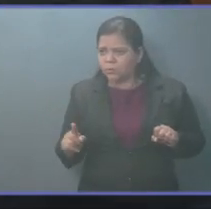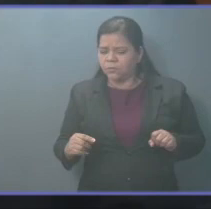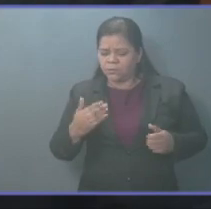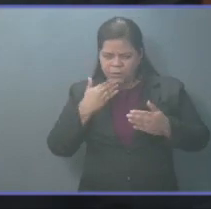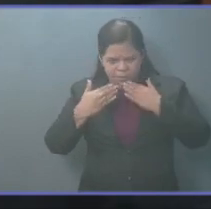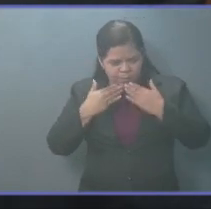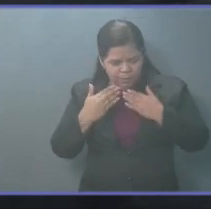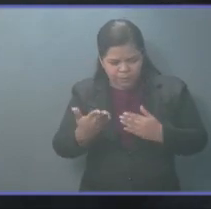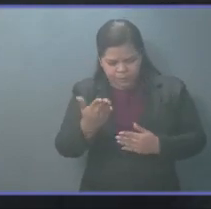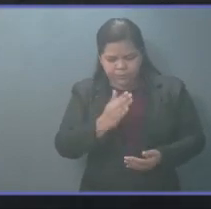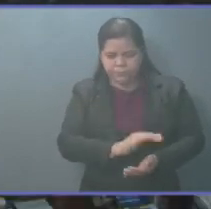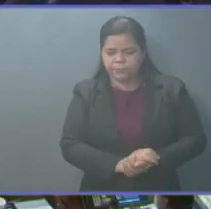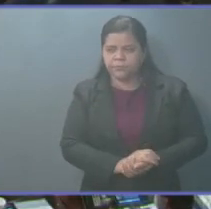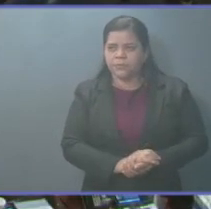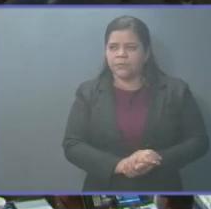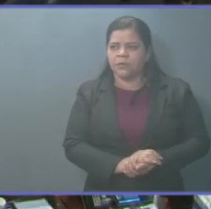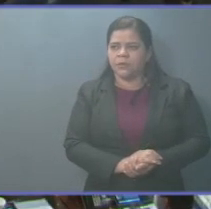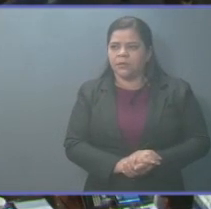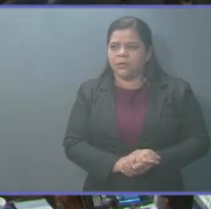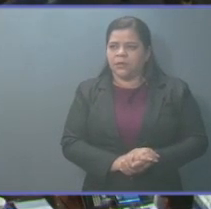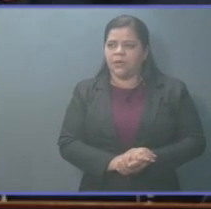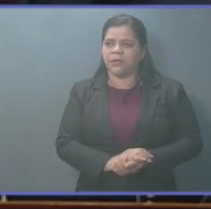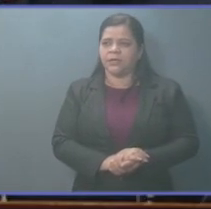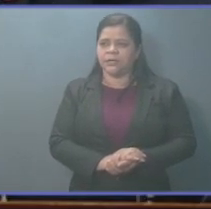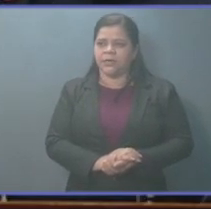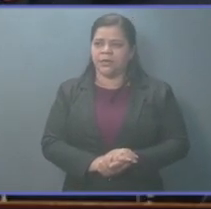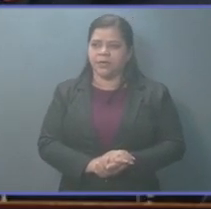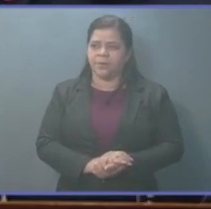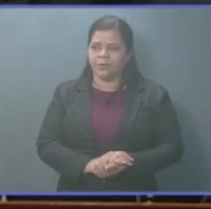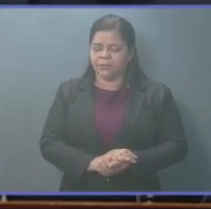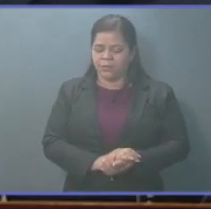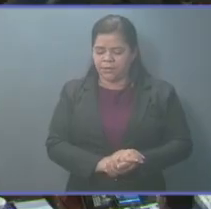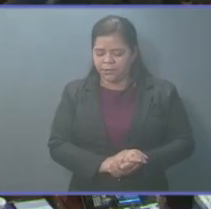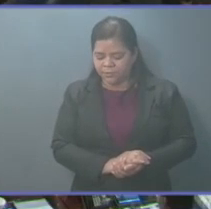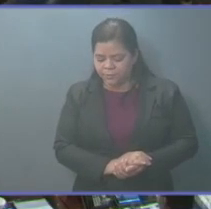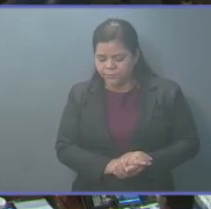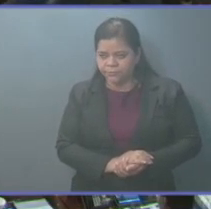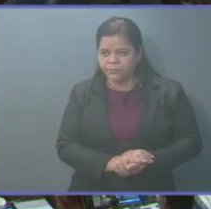Explíquenos, señor ministro. Tiene la palabra, señor ministro de Defensa.